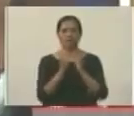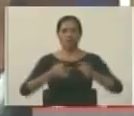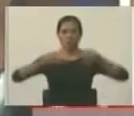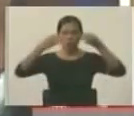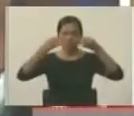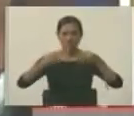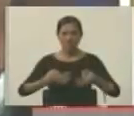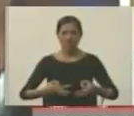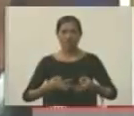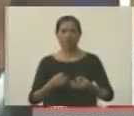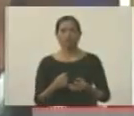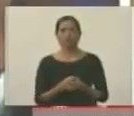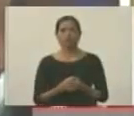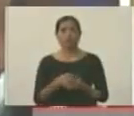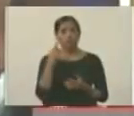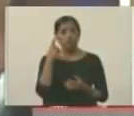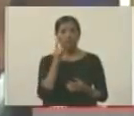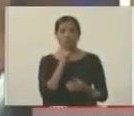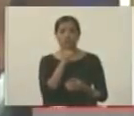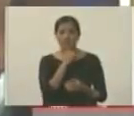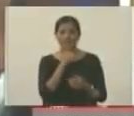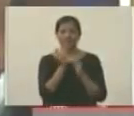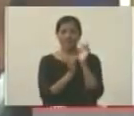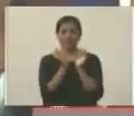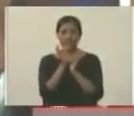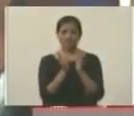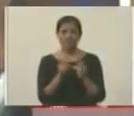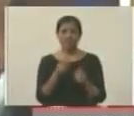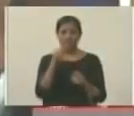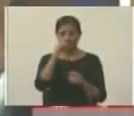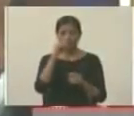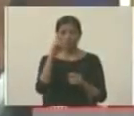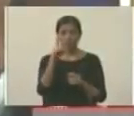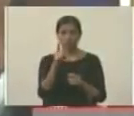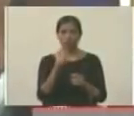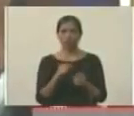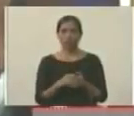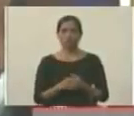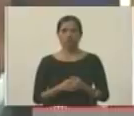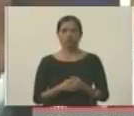El cristianismo puro, ¿tú sabes cómo se llama en el siglo XXI, Diosdado? El socialismo.